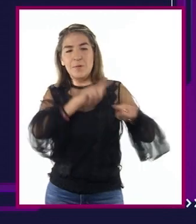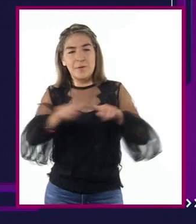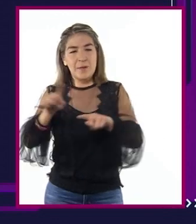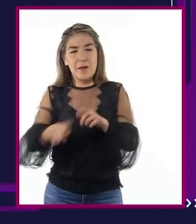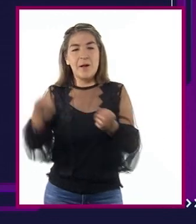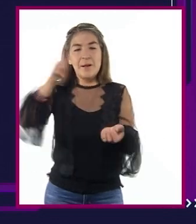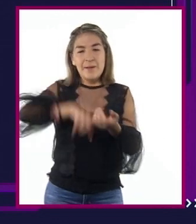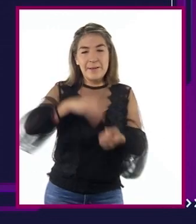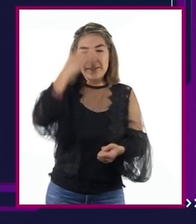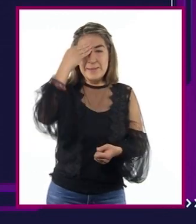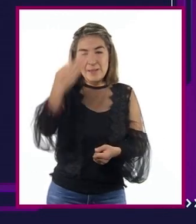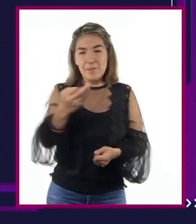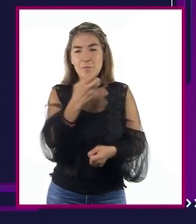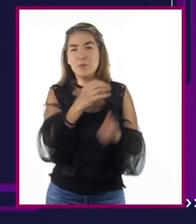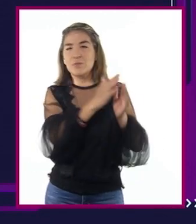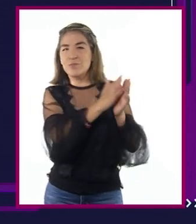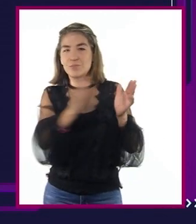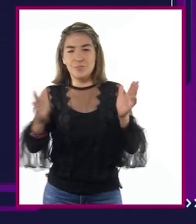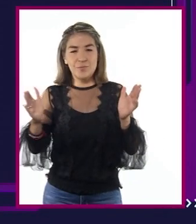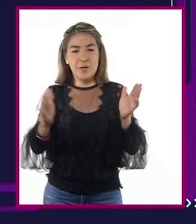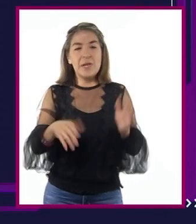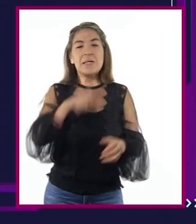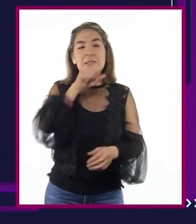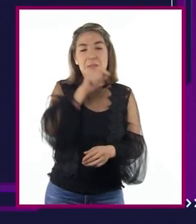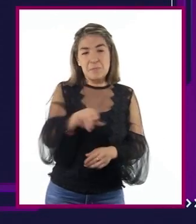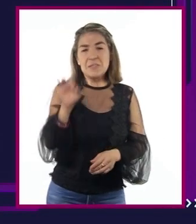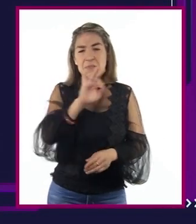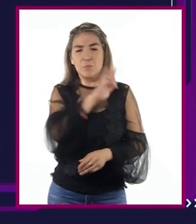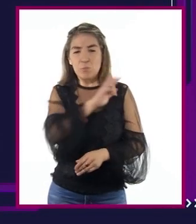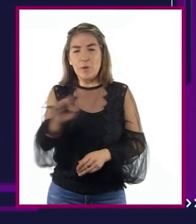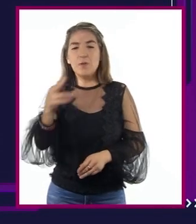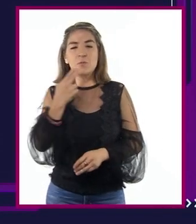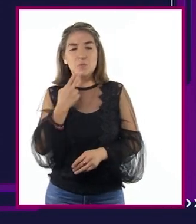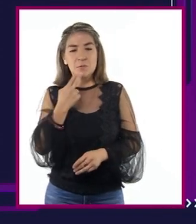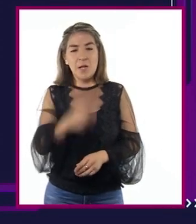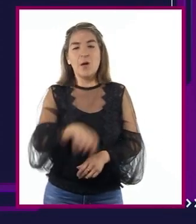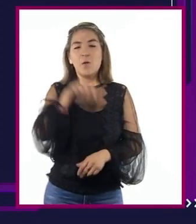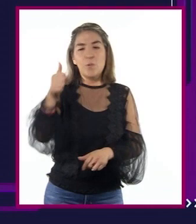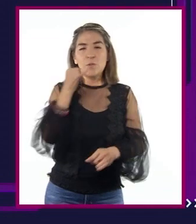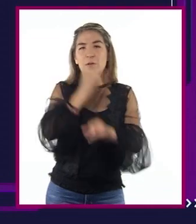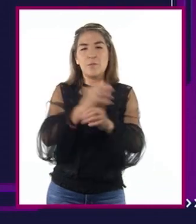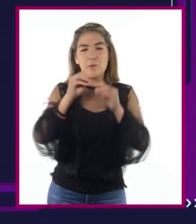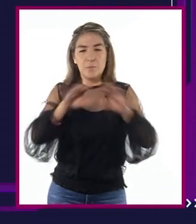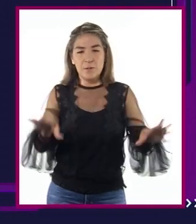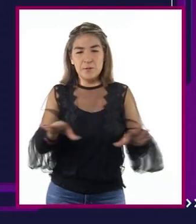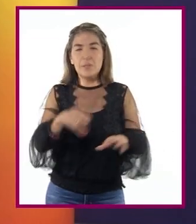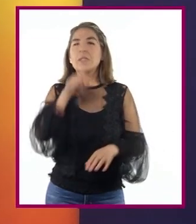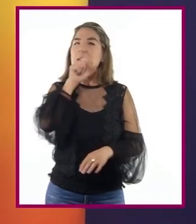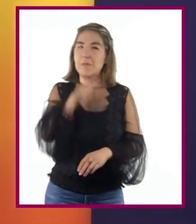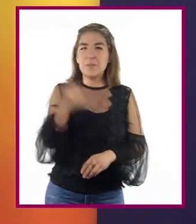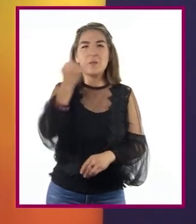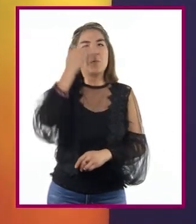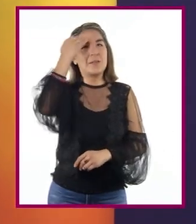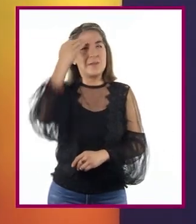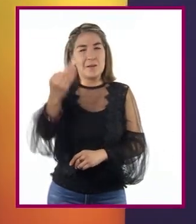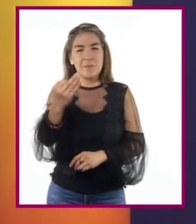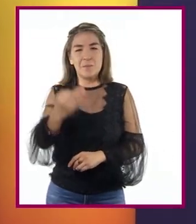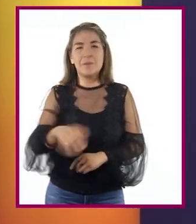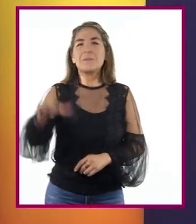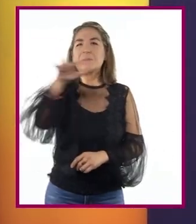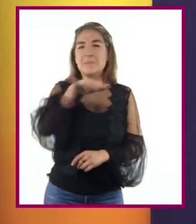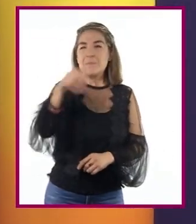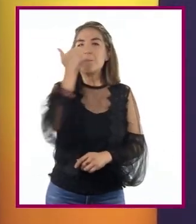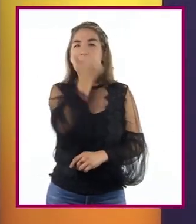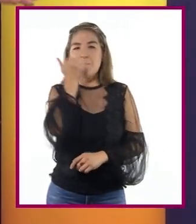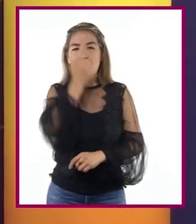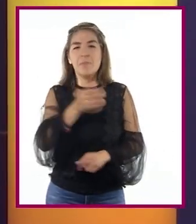de un periodo de tiempo, aunque se puede utilizar otros datos además del tiempo. Alumnas y